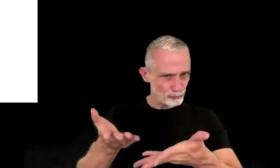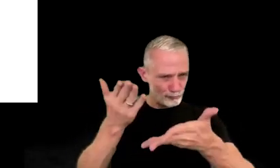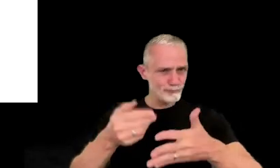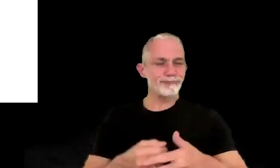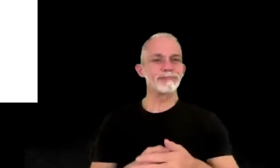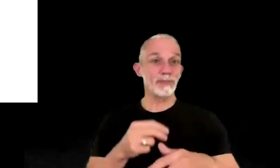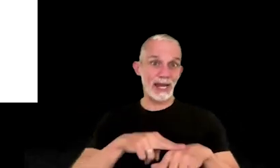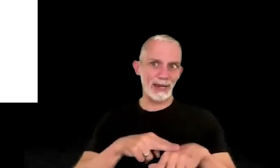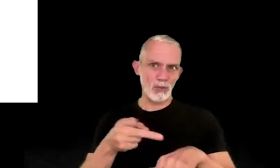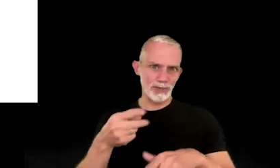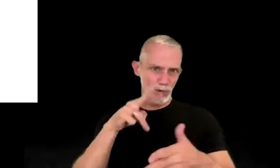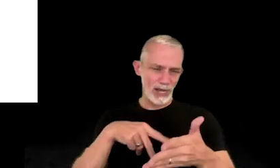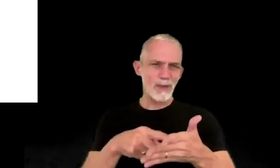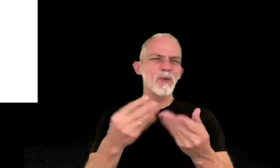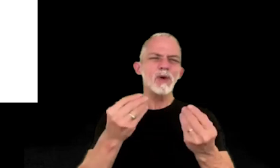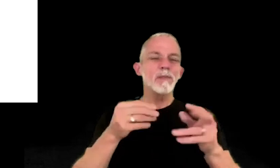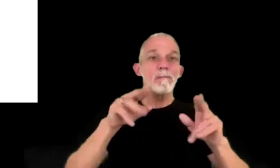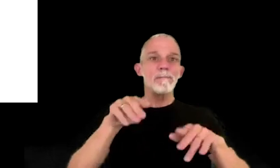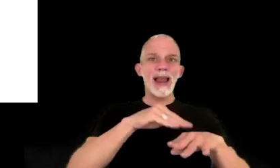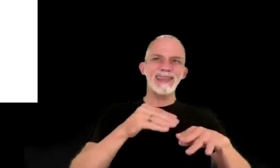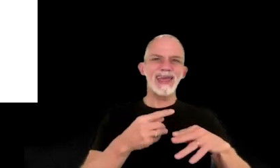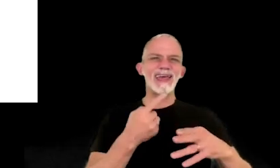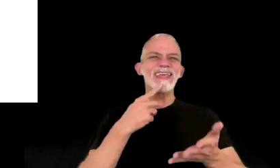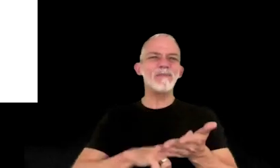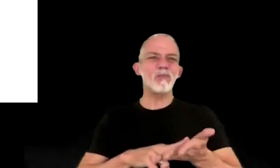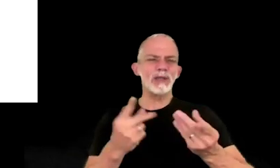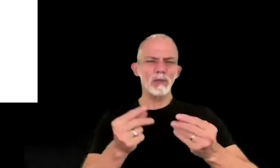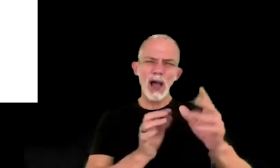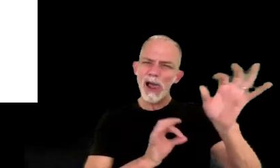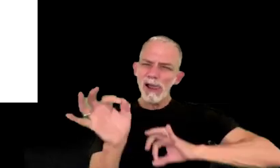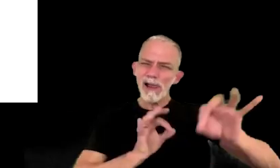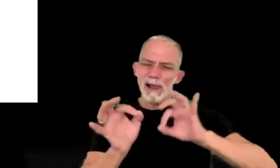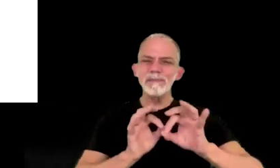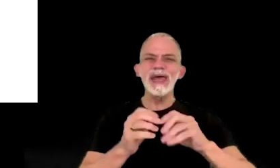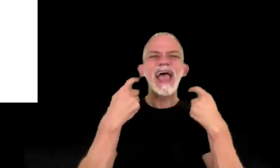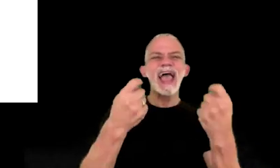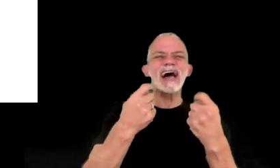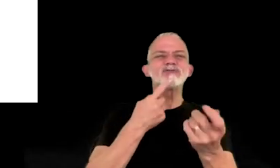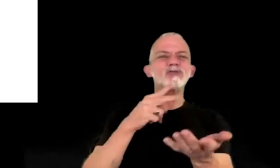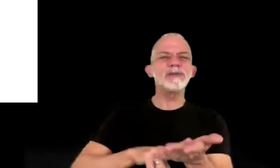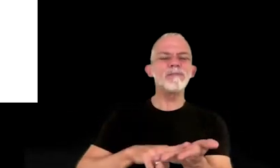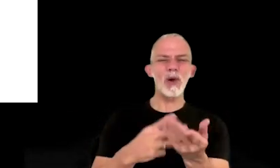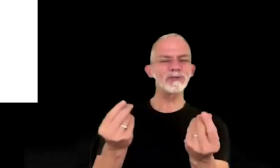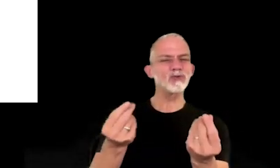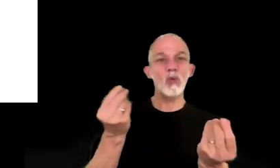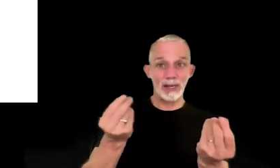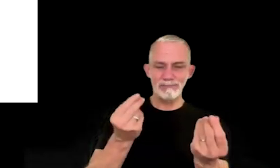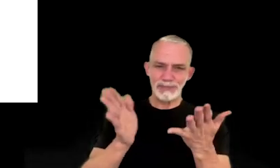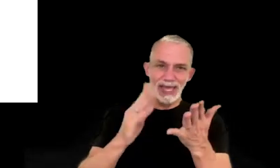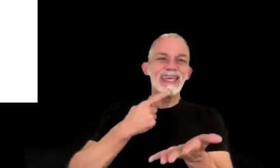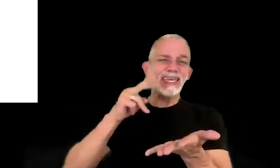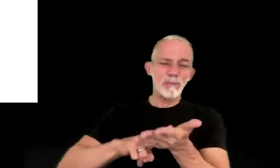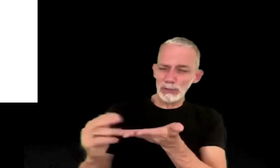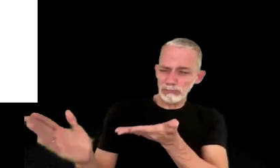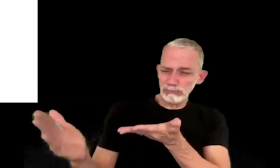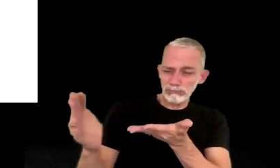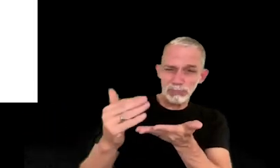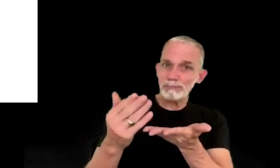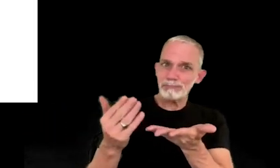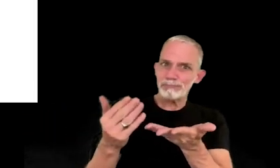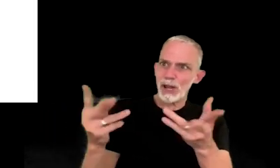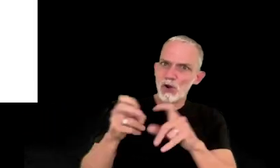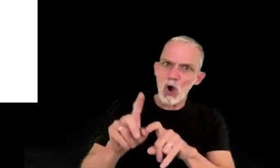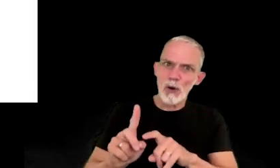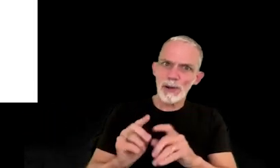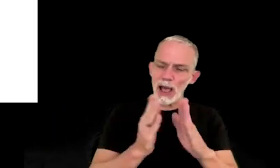porque hace la política fiscal, porque lo que se hace es una estimación de gastos tributarios, que son todos los impuestos que se dejan de percibir durante un